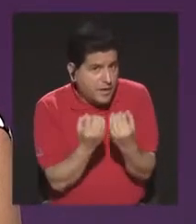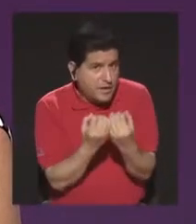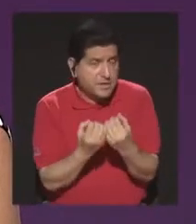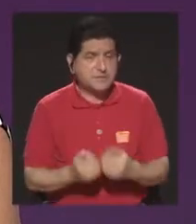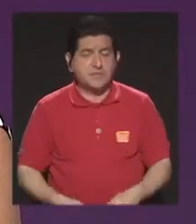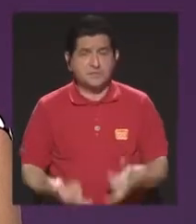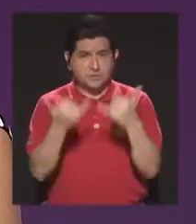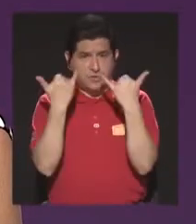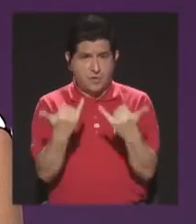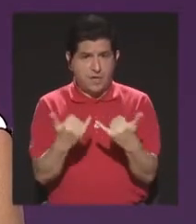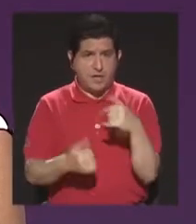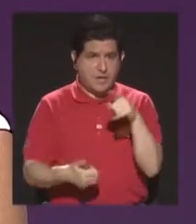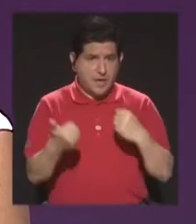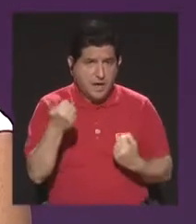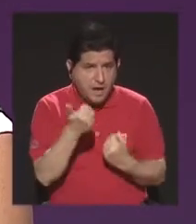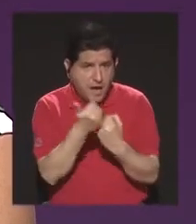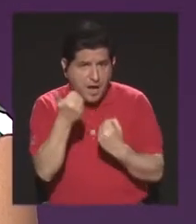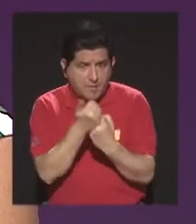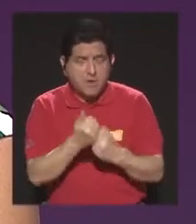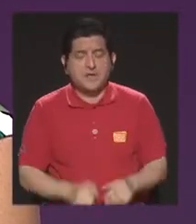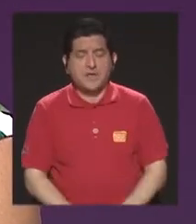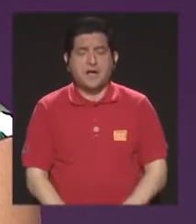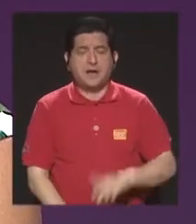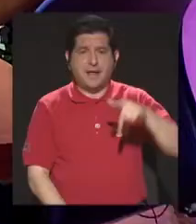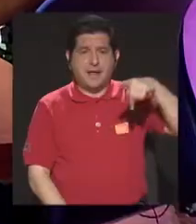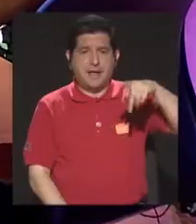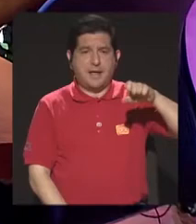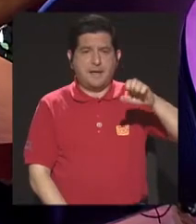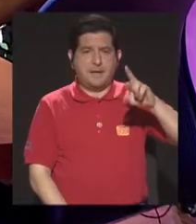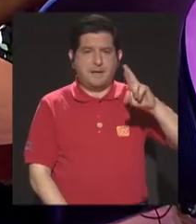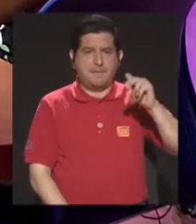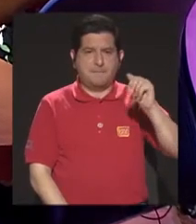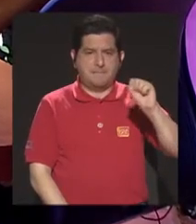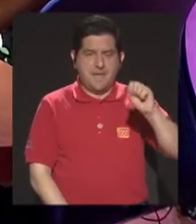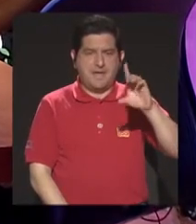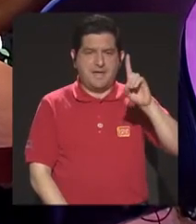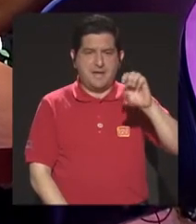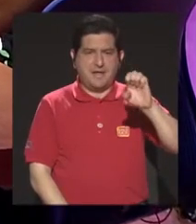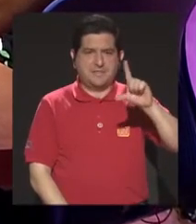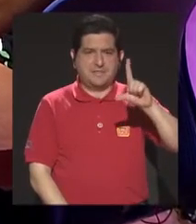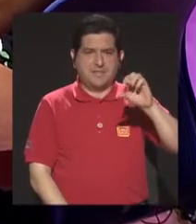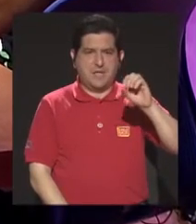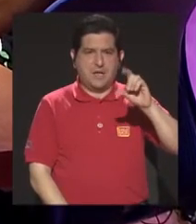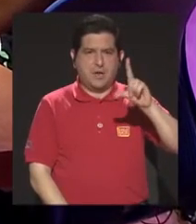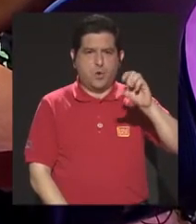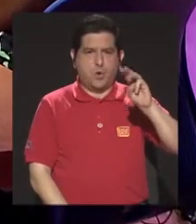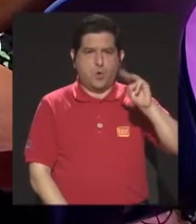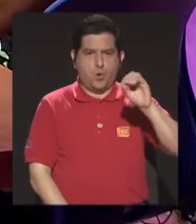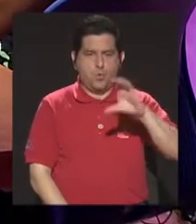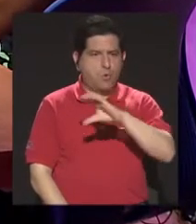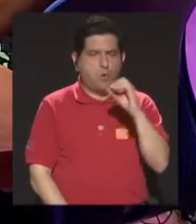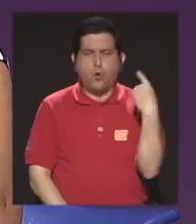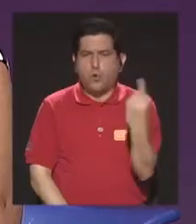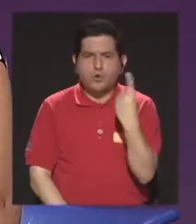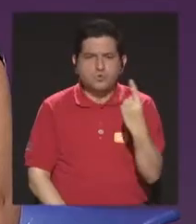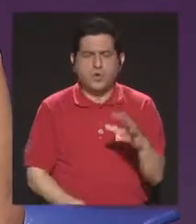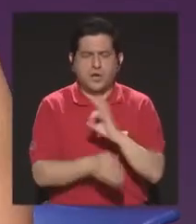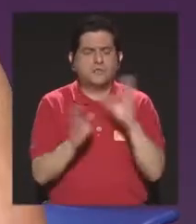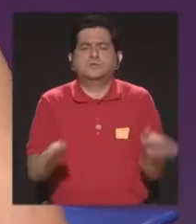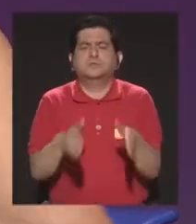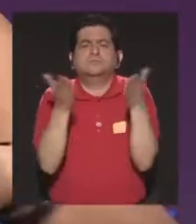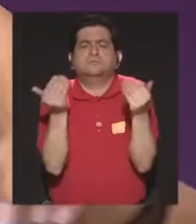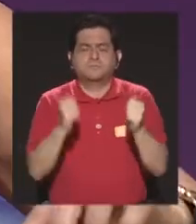las hayan apoyado a Peras del Olmo en este esfuerzo? ¿Lo están haciendo ustedes solas? ¿Cómo está